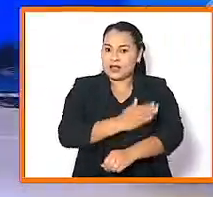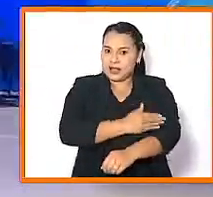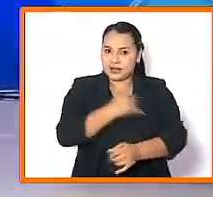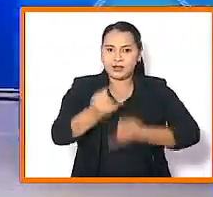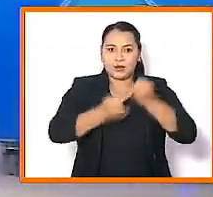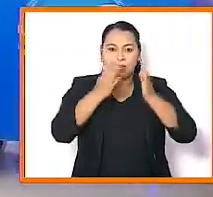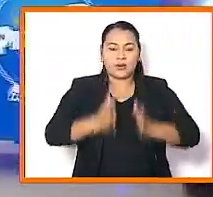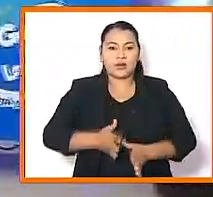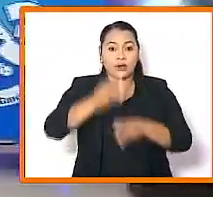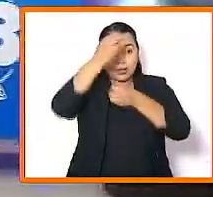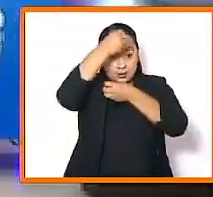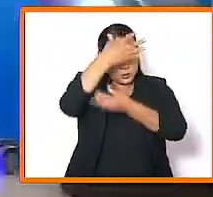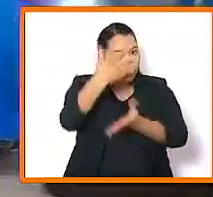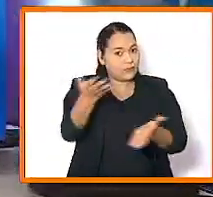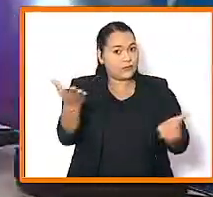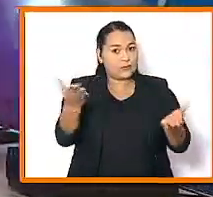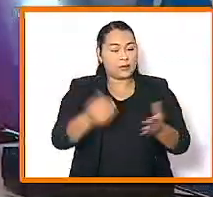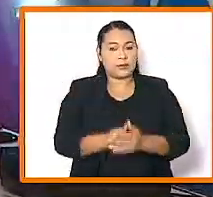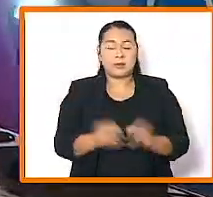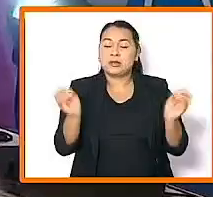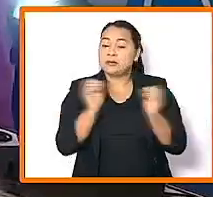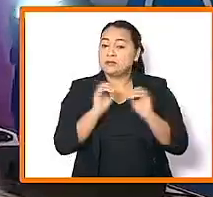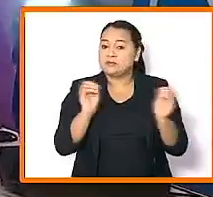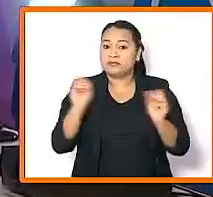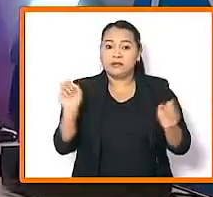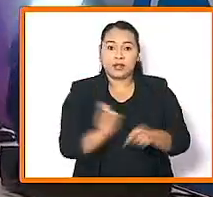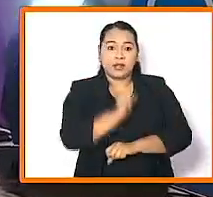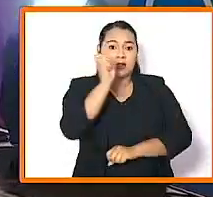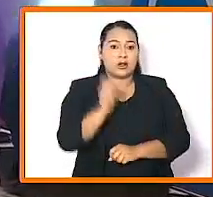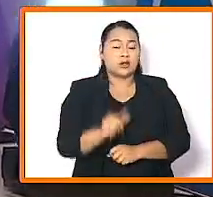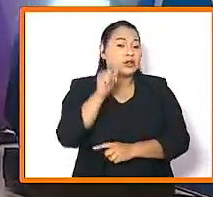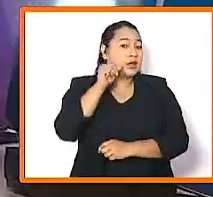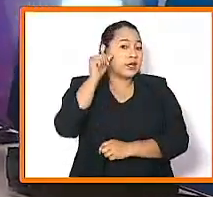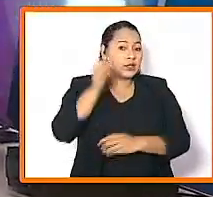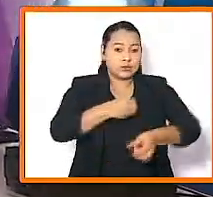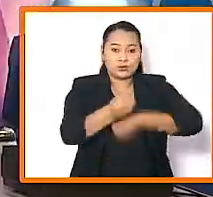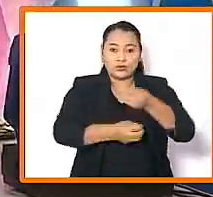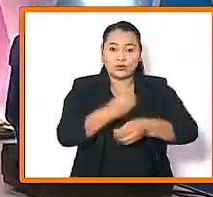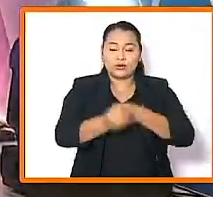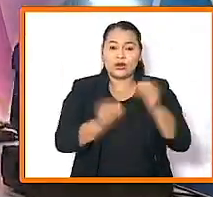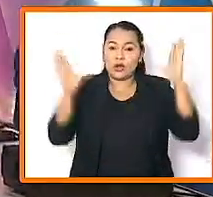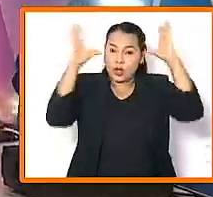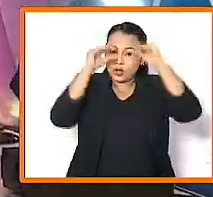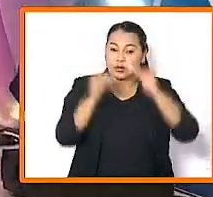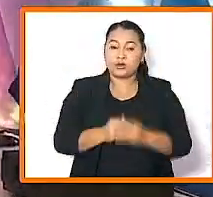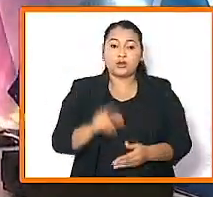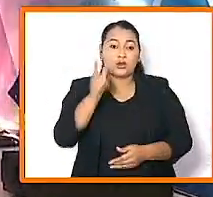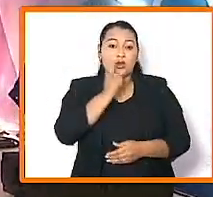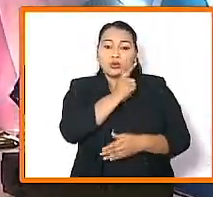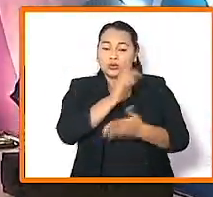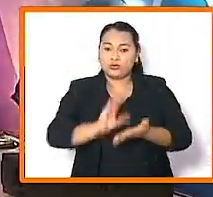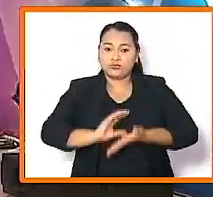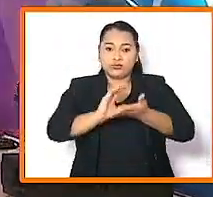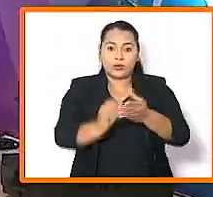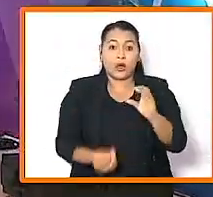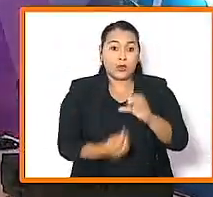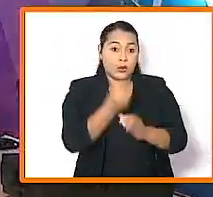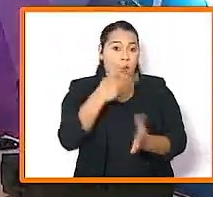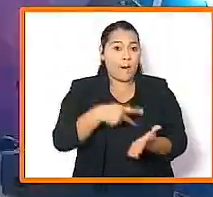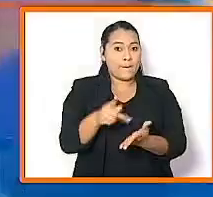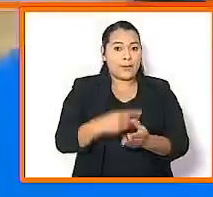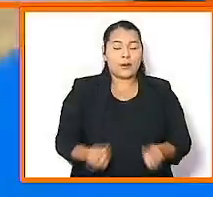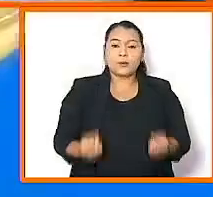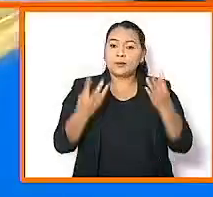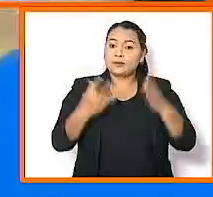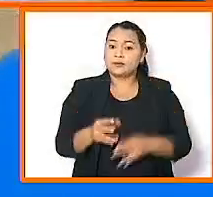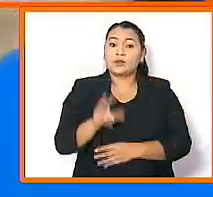te informamos que no tuvimos ganador en nuestro sorteo de anoche de Loto Super Premio. Nuestro nuevo monto está en 4 millones de lempiras con su